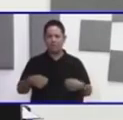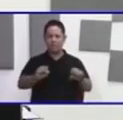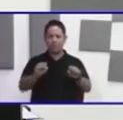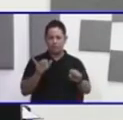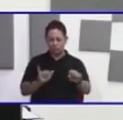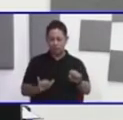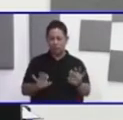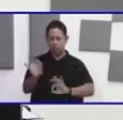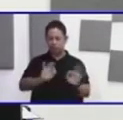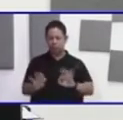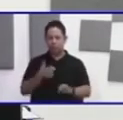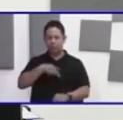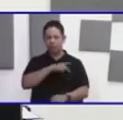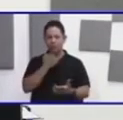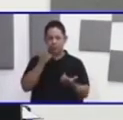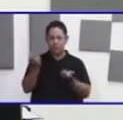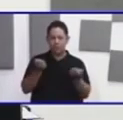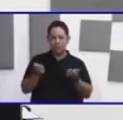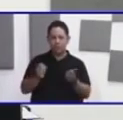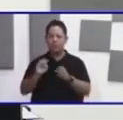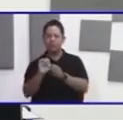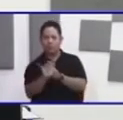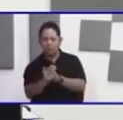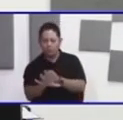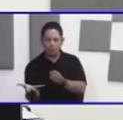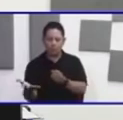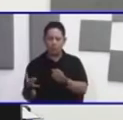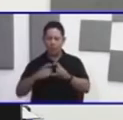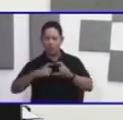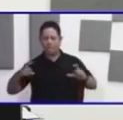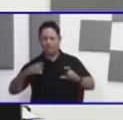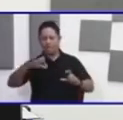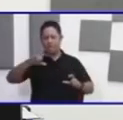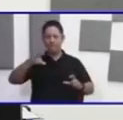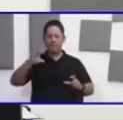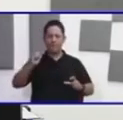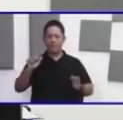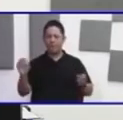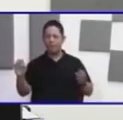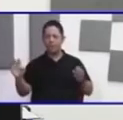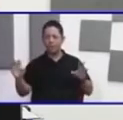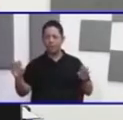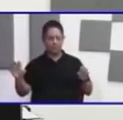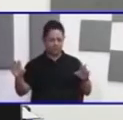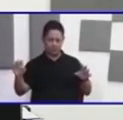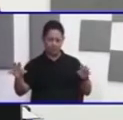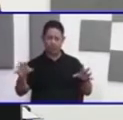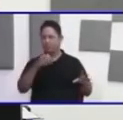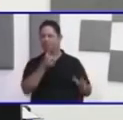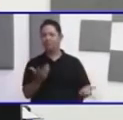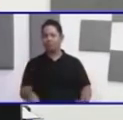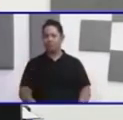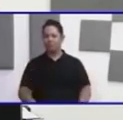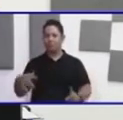a esas motocicletas que no tienen luces, que no tienen placa, que no tienen direccionales y que generan un riesgo que, como usted lo menciona,